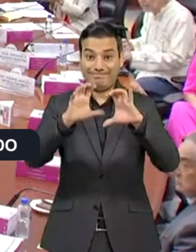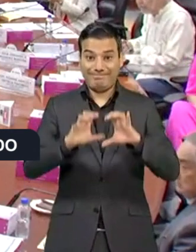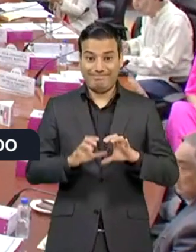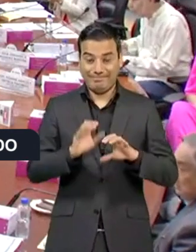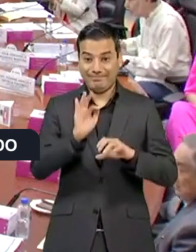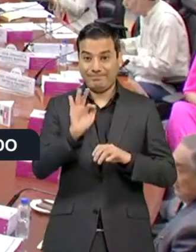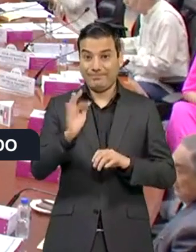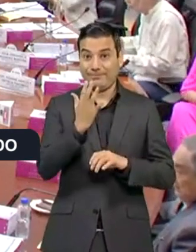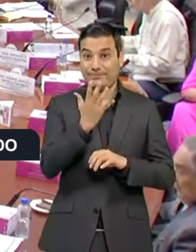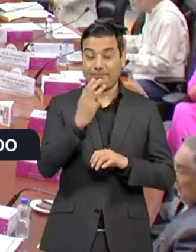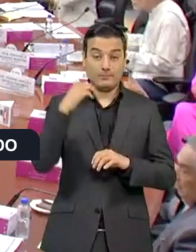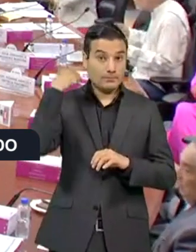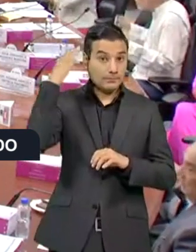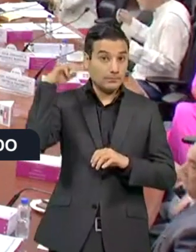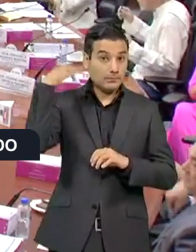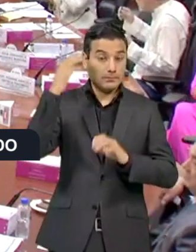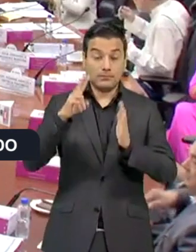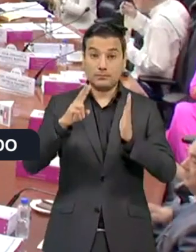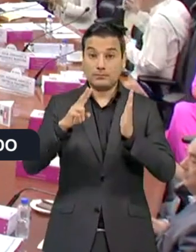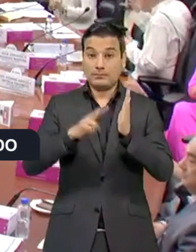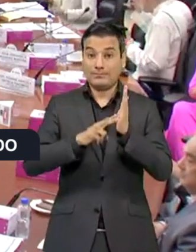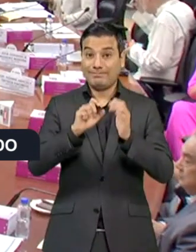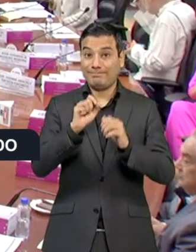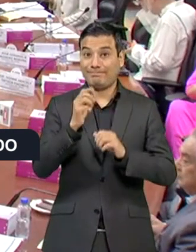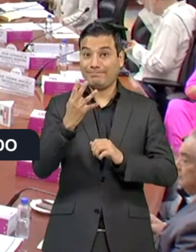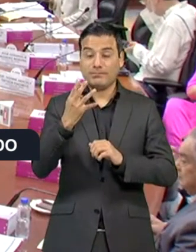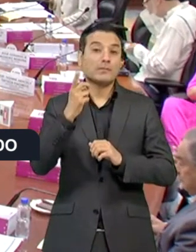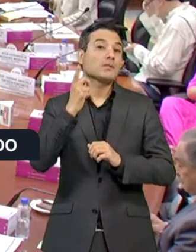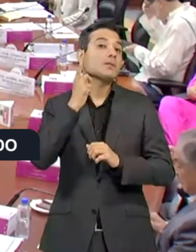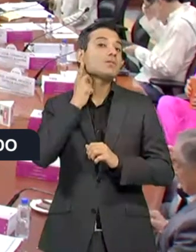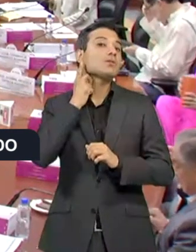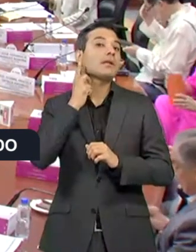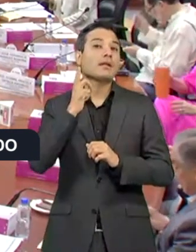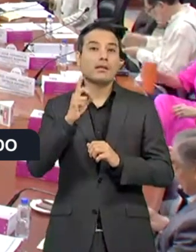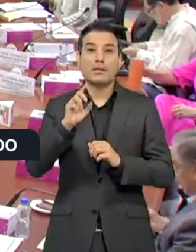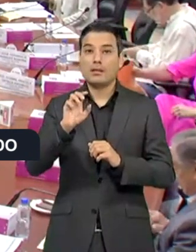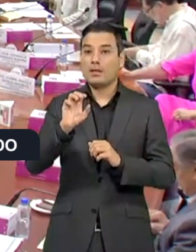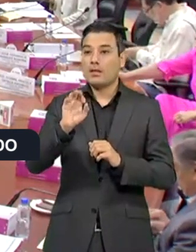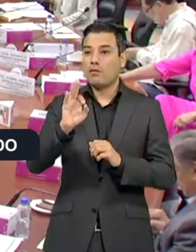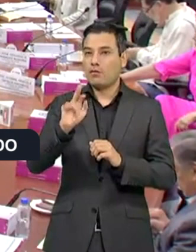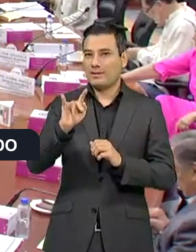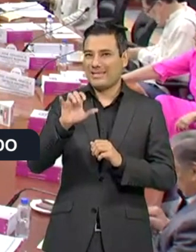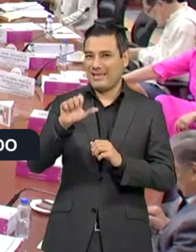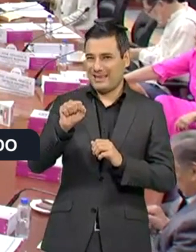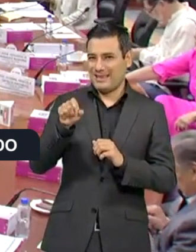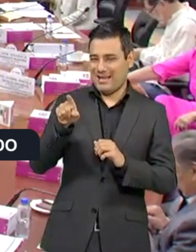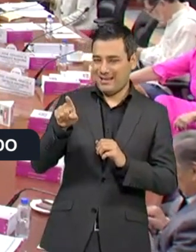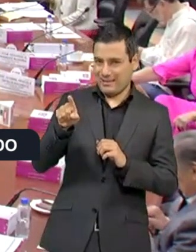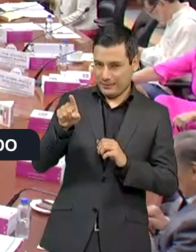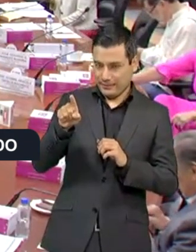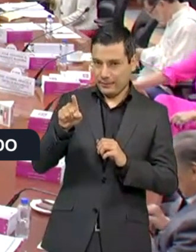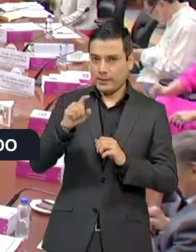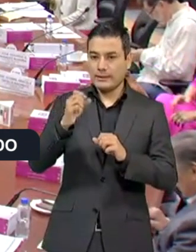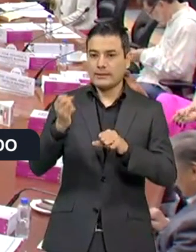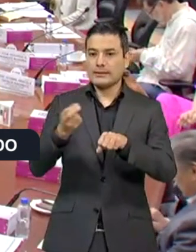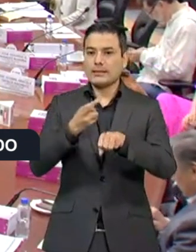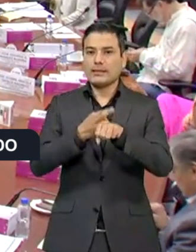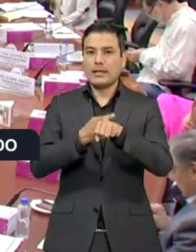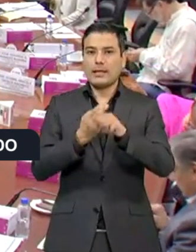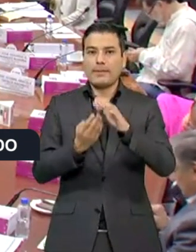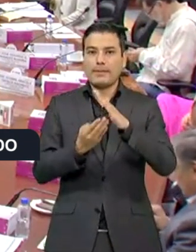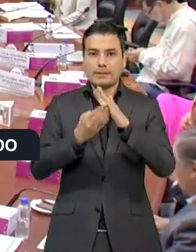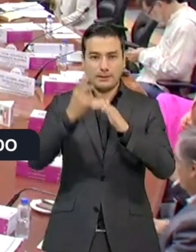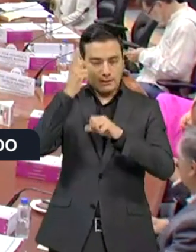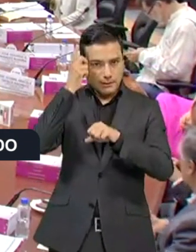desequilibrio en la representación de género en las candidaturas lo que condujo a un sorteo para determinar las entidades en las que se cancelarían las candidaturas